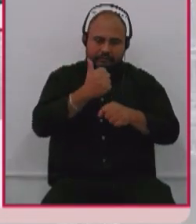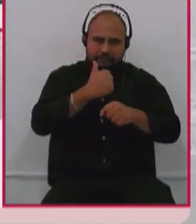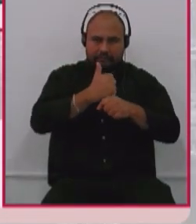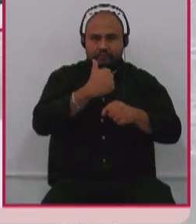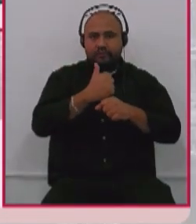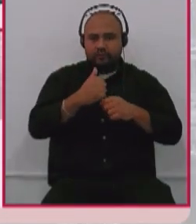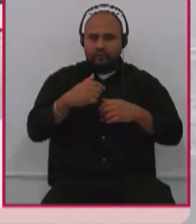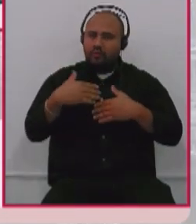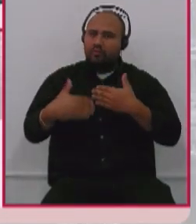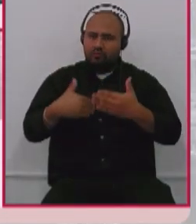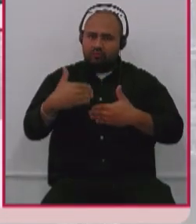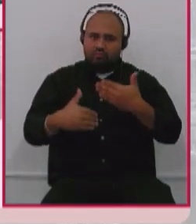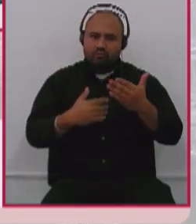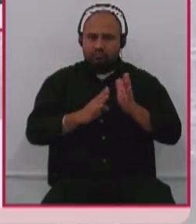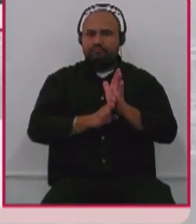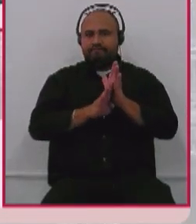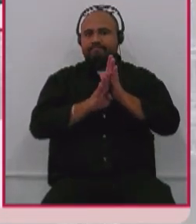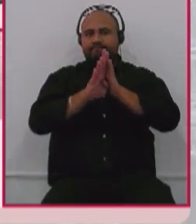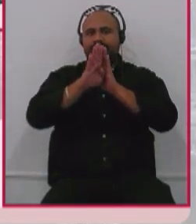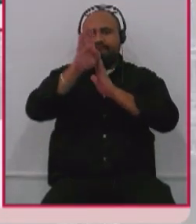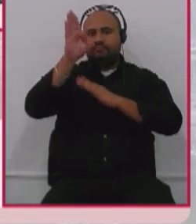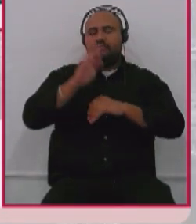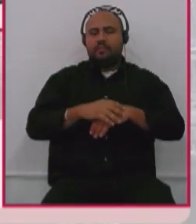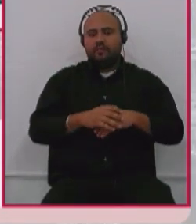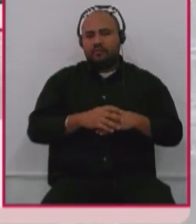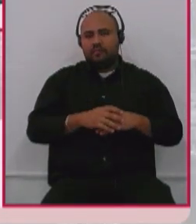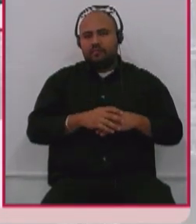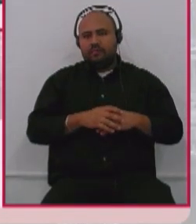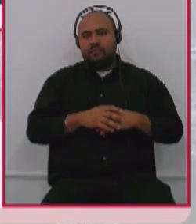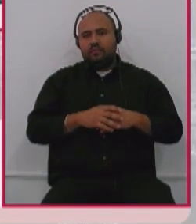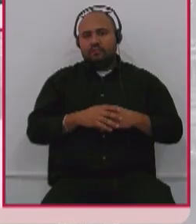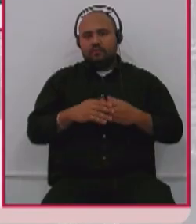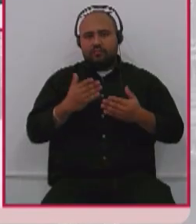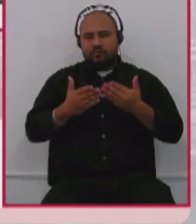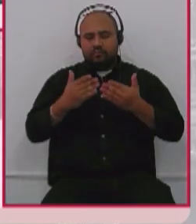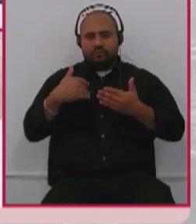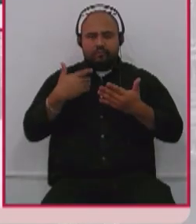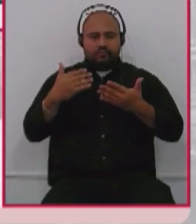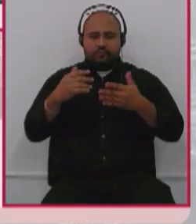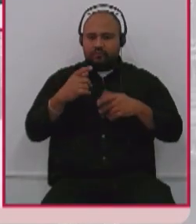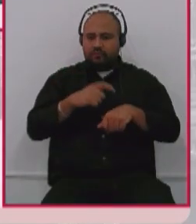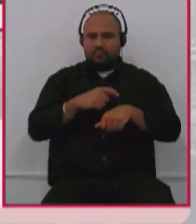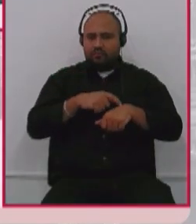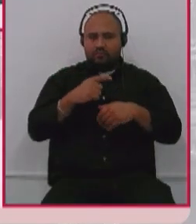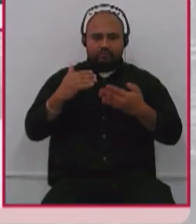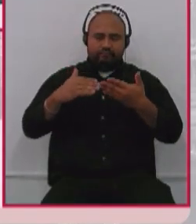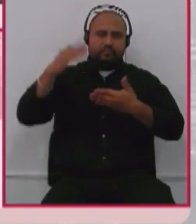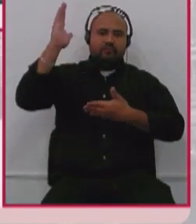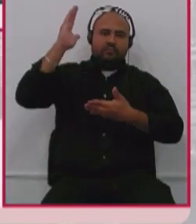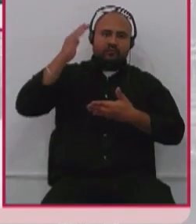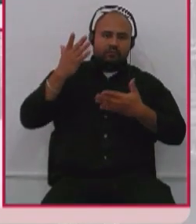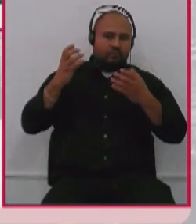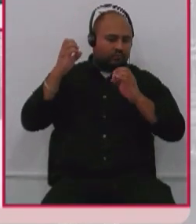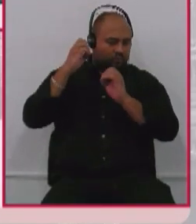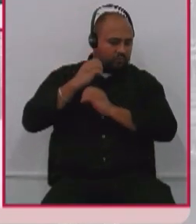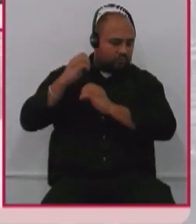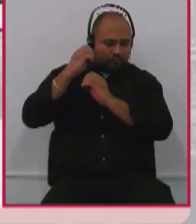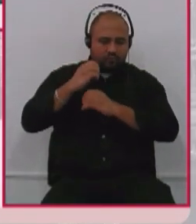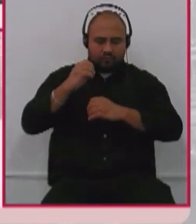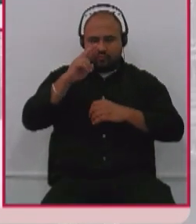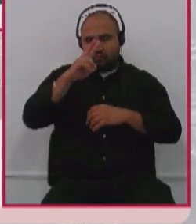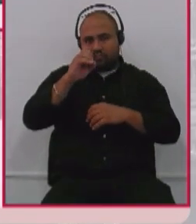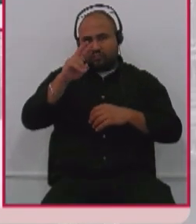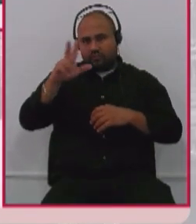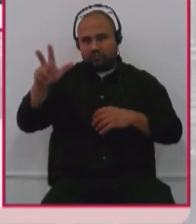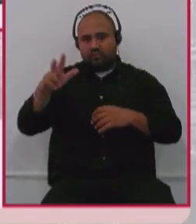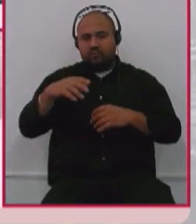producción comenzó a subir. En el momento que estábamos en nuestro pico de producción, en octubre del 2023 apareció un evento que le